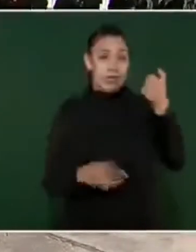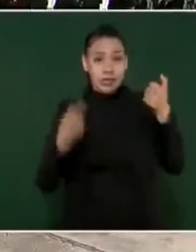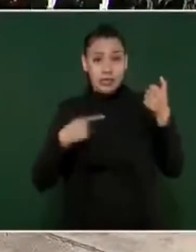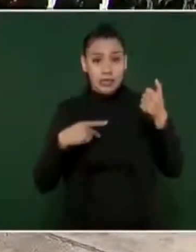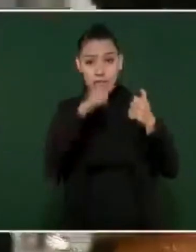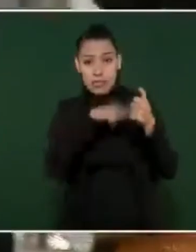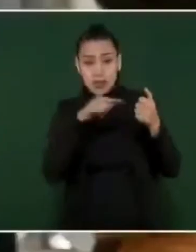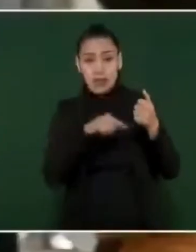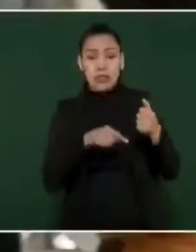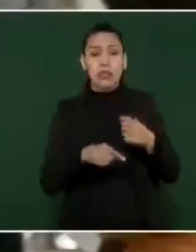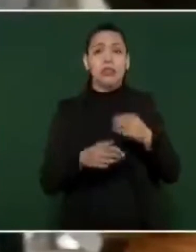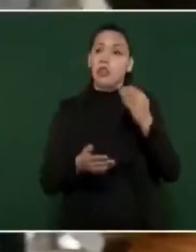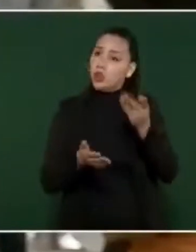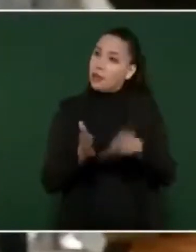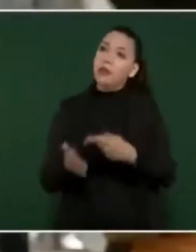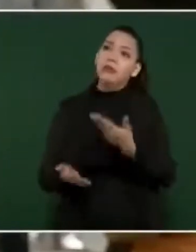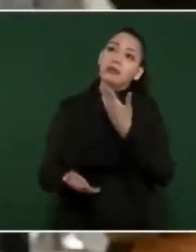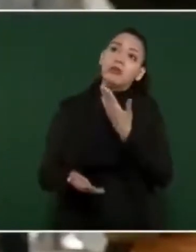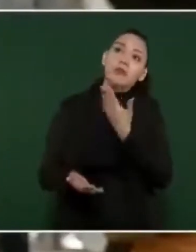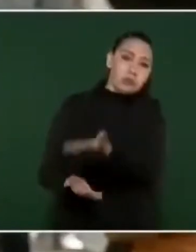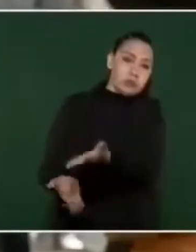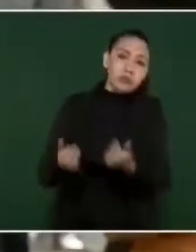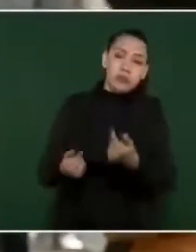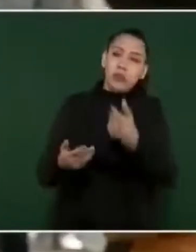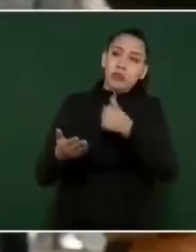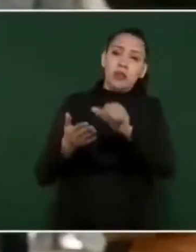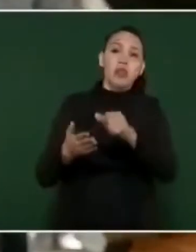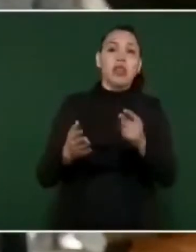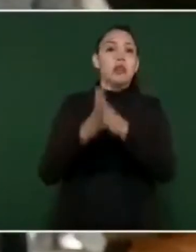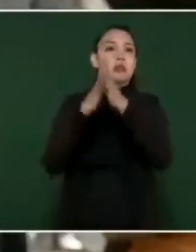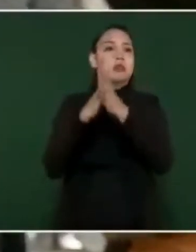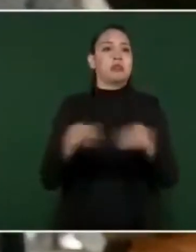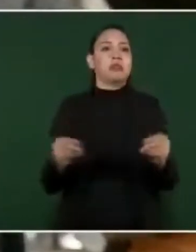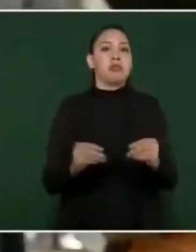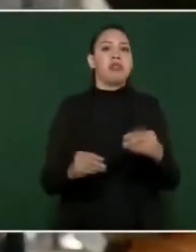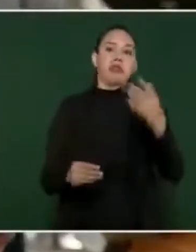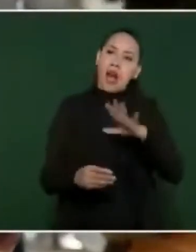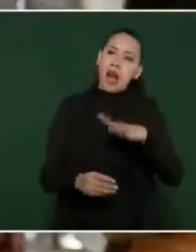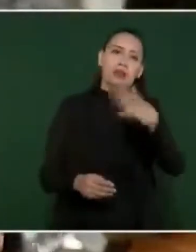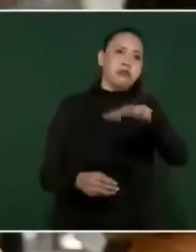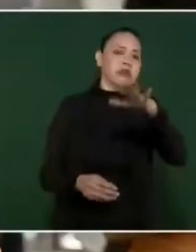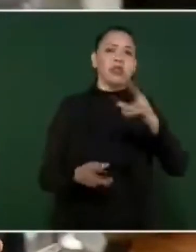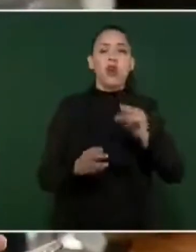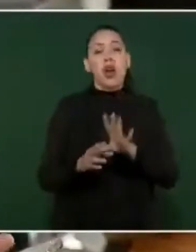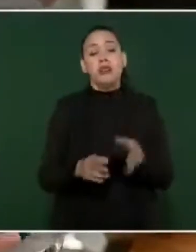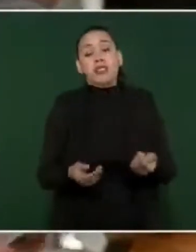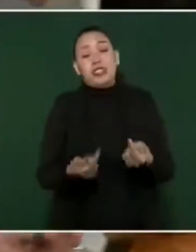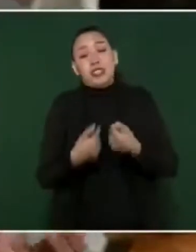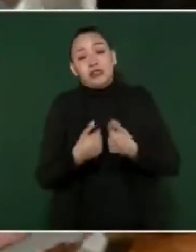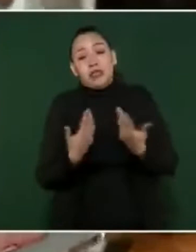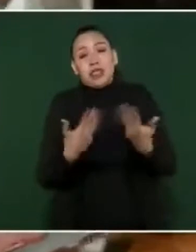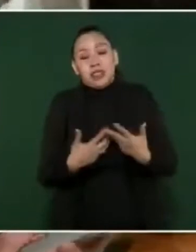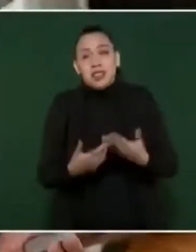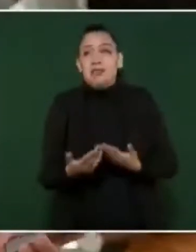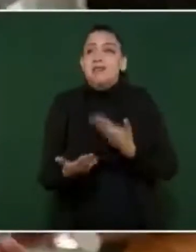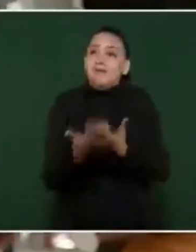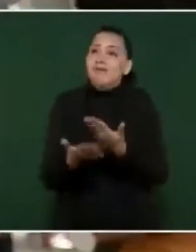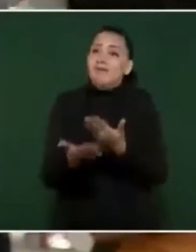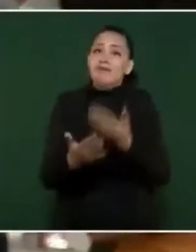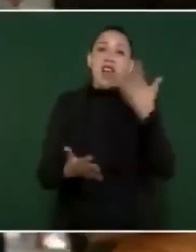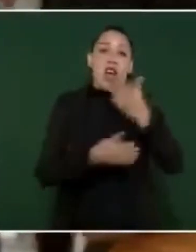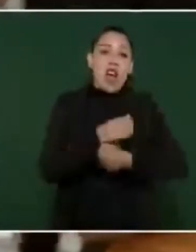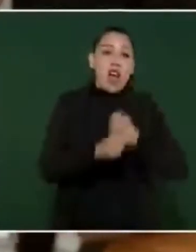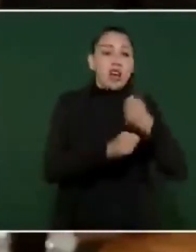yo, enfrentándome a una fiscalía ya casi 5 años que no me quiso dar íntegramente la carpeta de investigación, fue a cuentagotas,